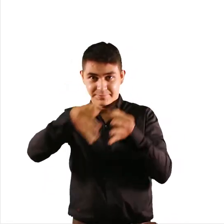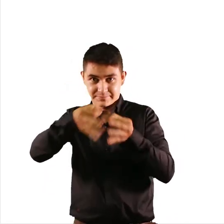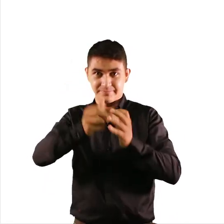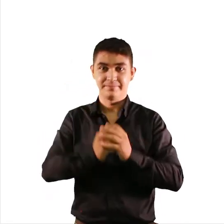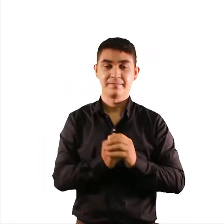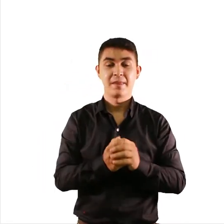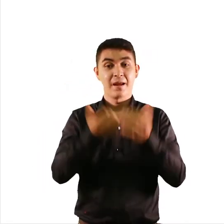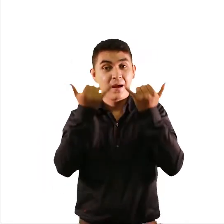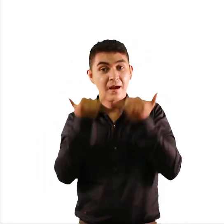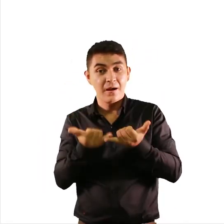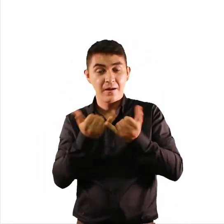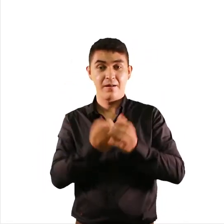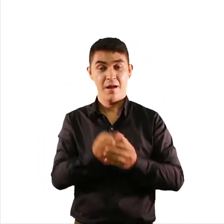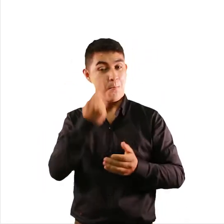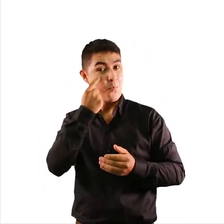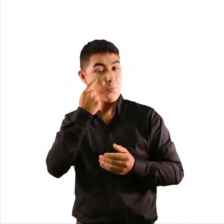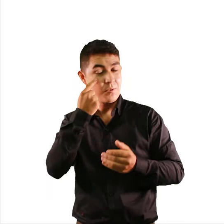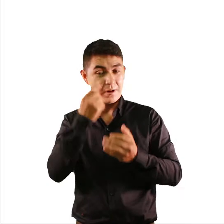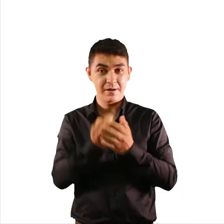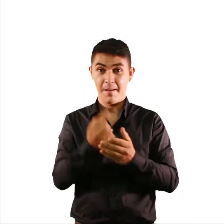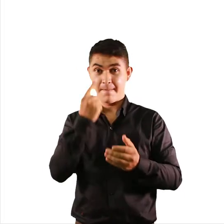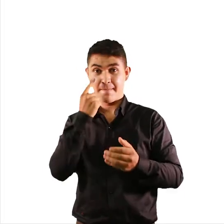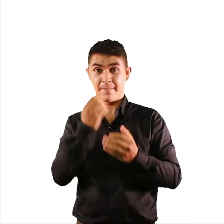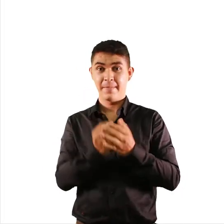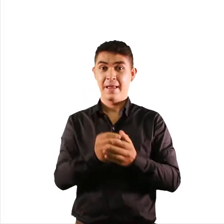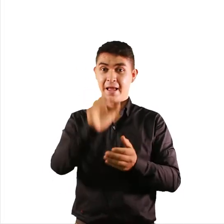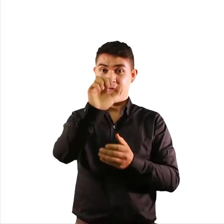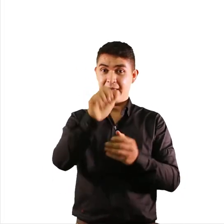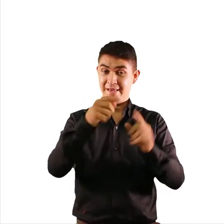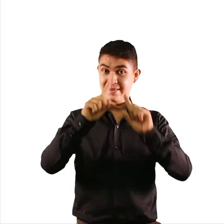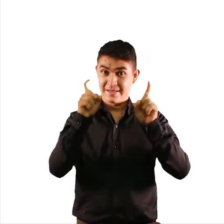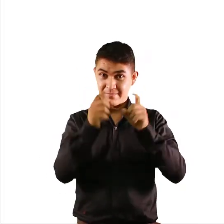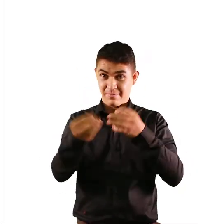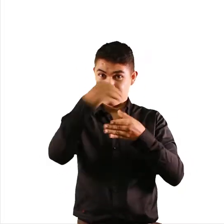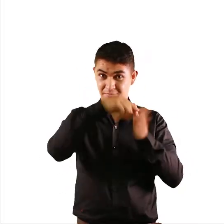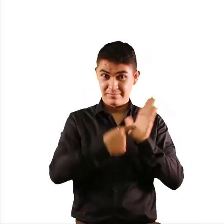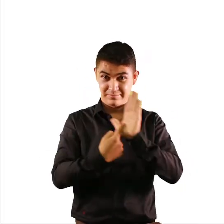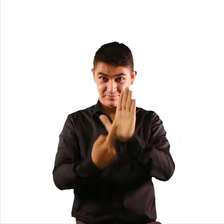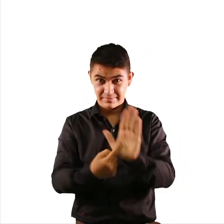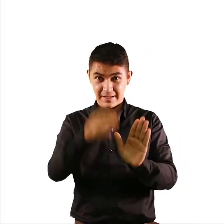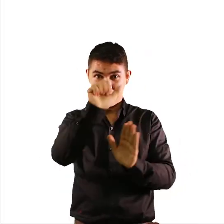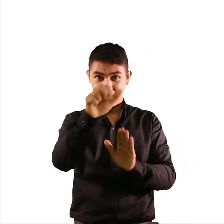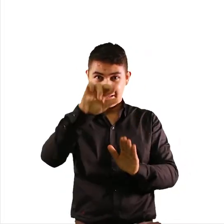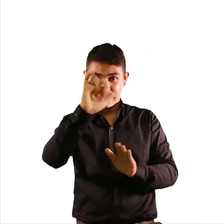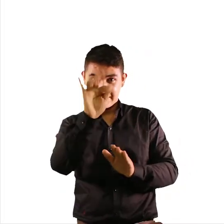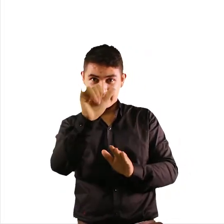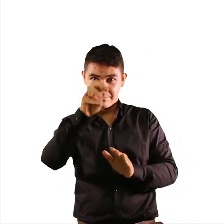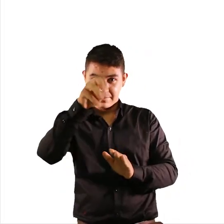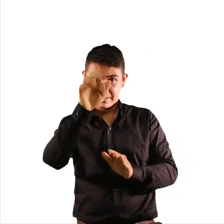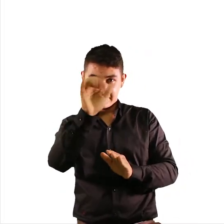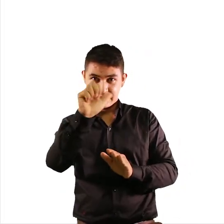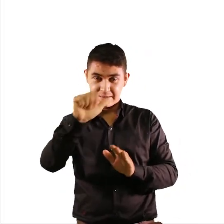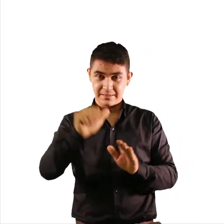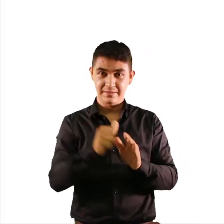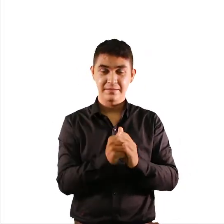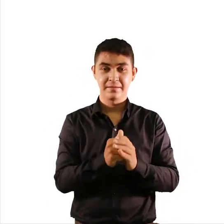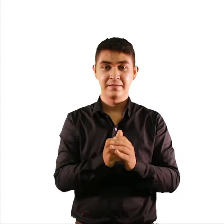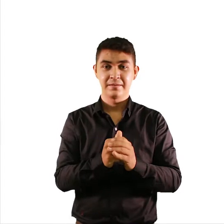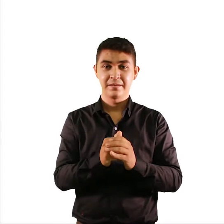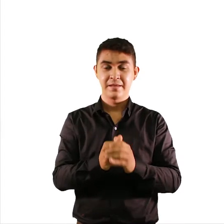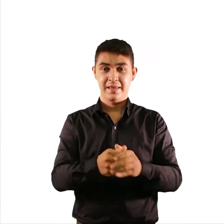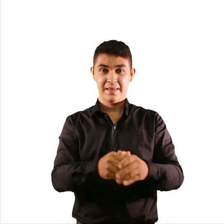Ahora, viéndolo desde la aritmética, el lado B, que mide